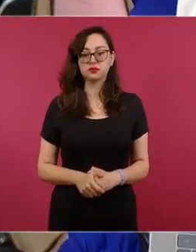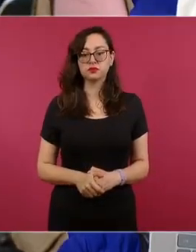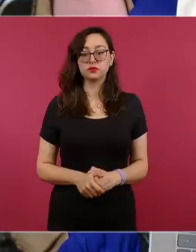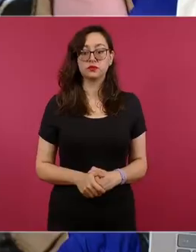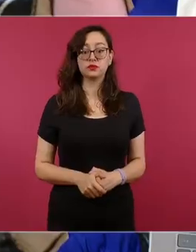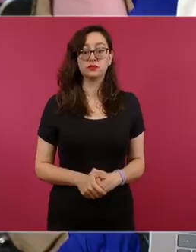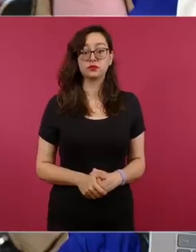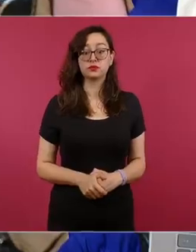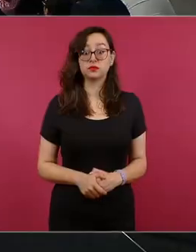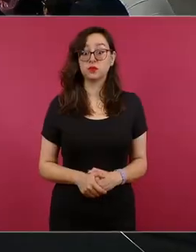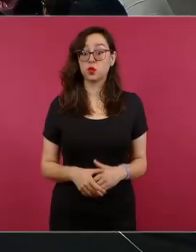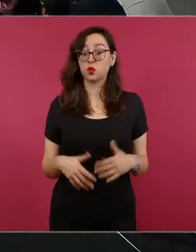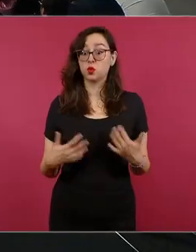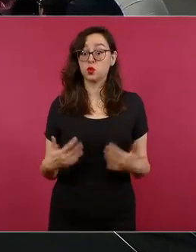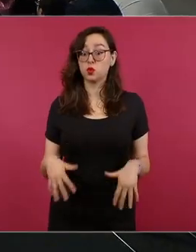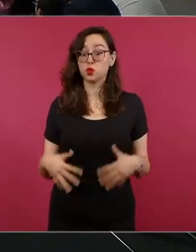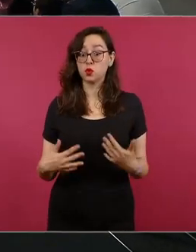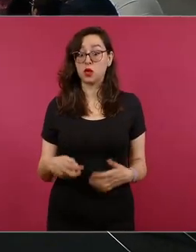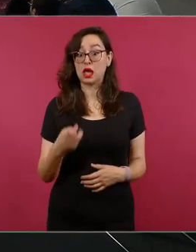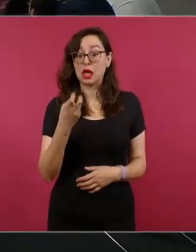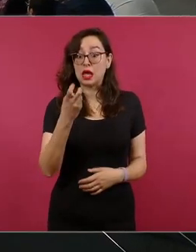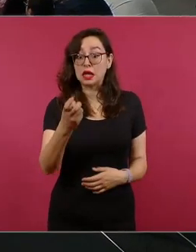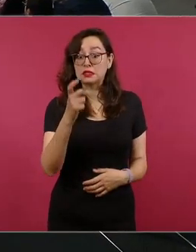clave. Qué bueno.